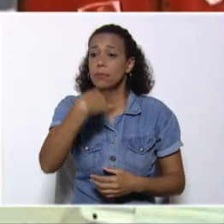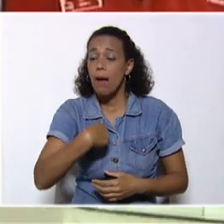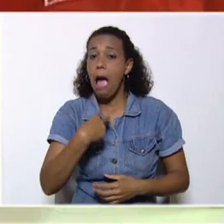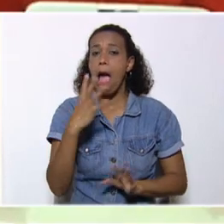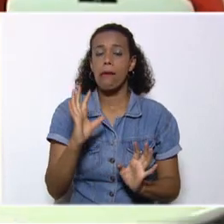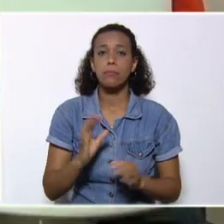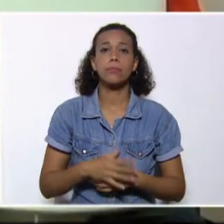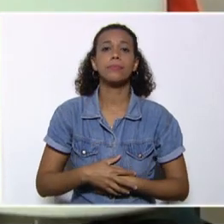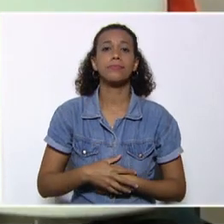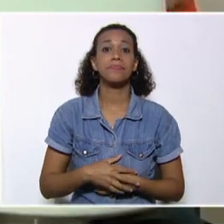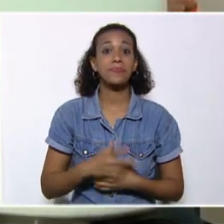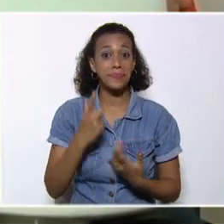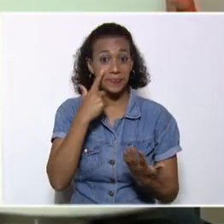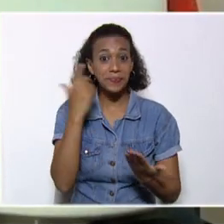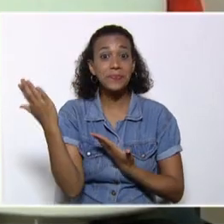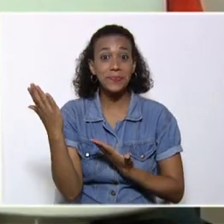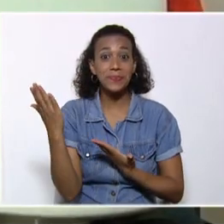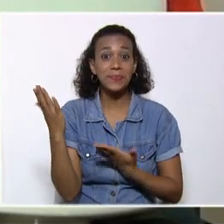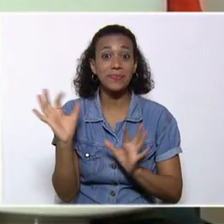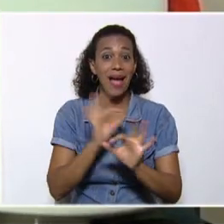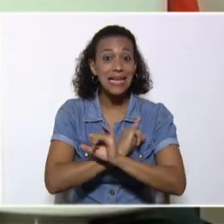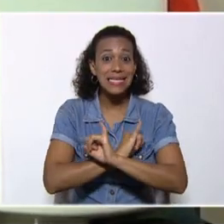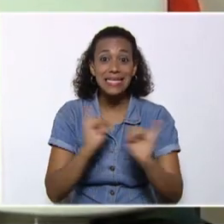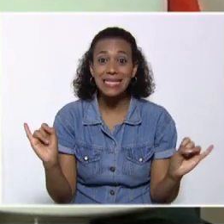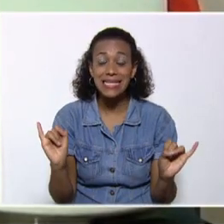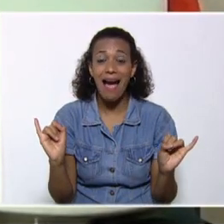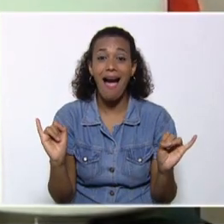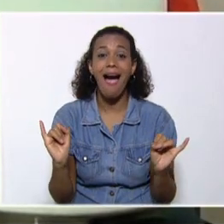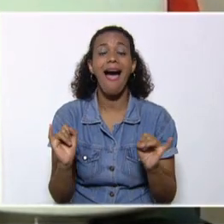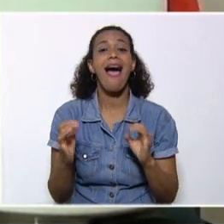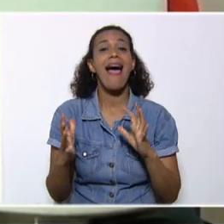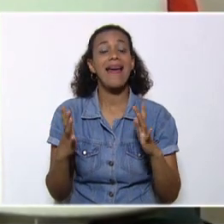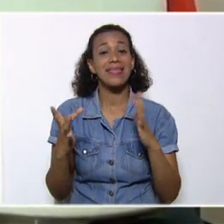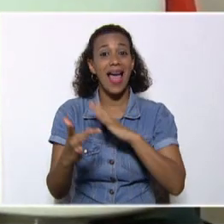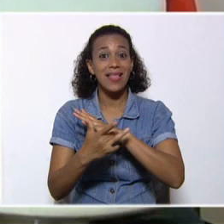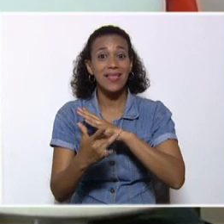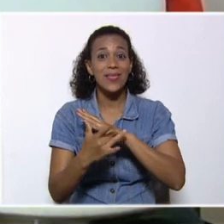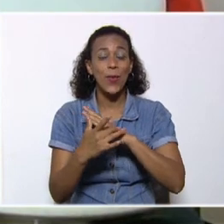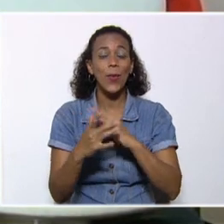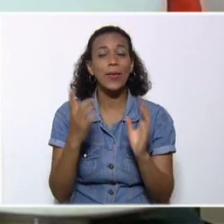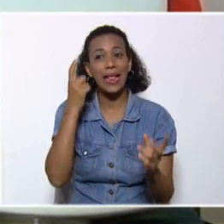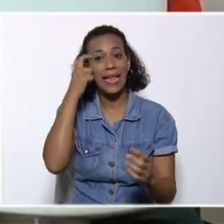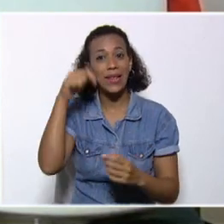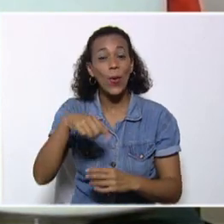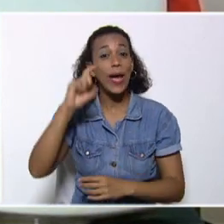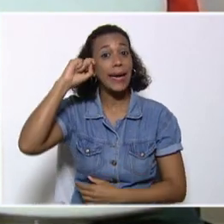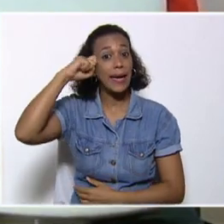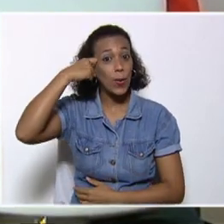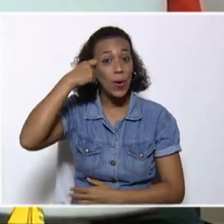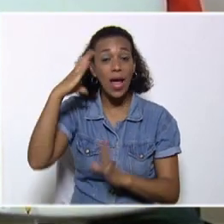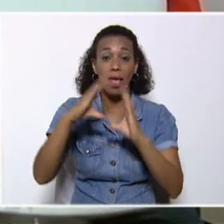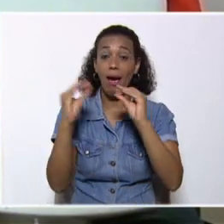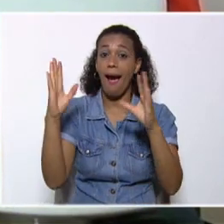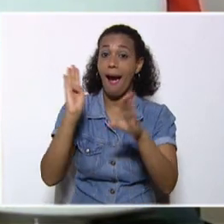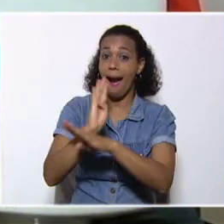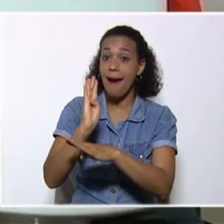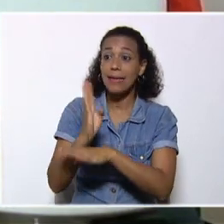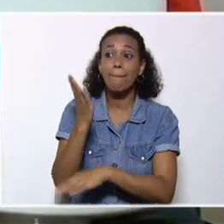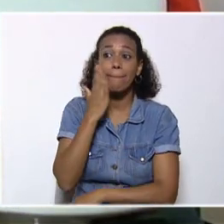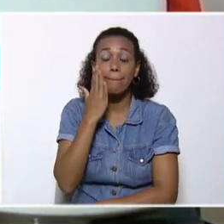respiratorios. Con esto, llegamos al final de este espacio por el día de hoy. Recuerden todos en casa,